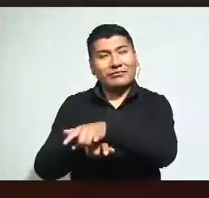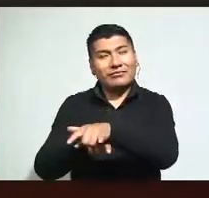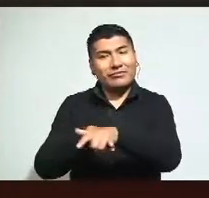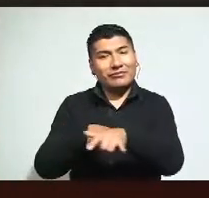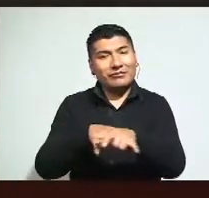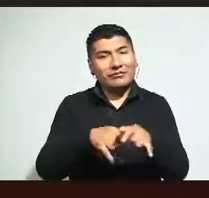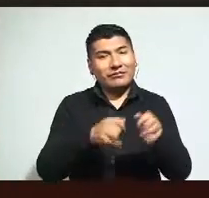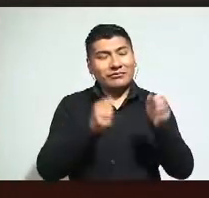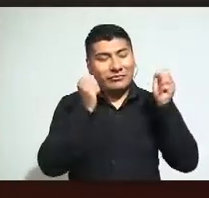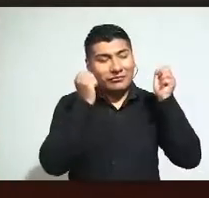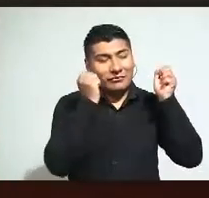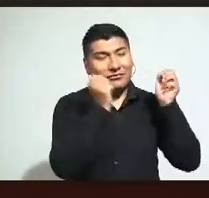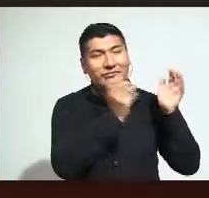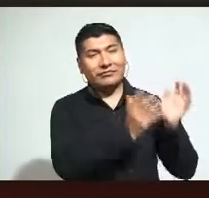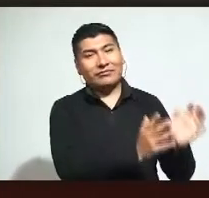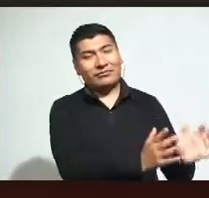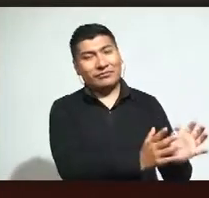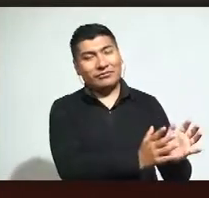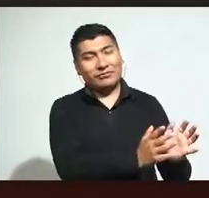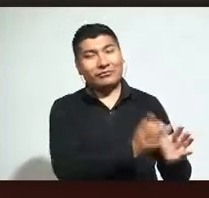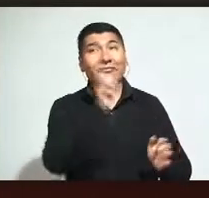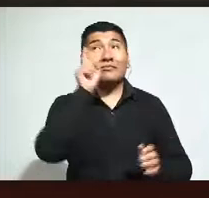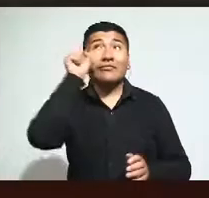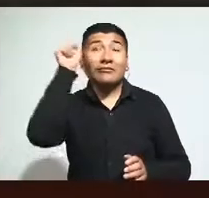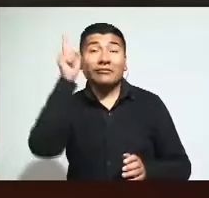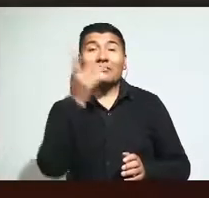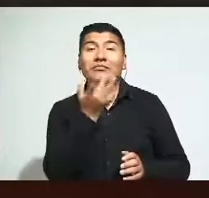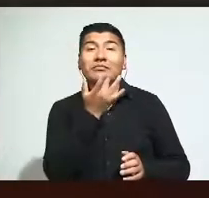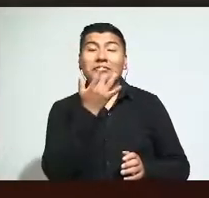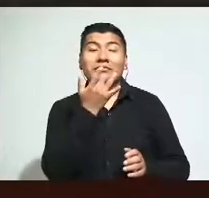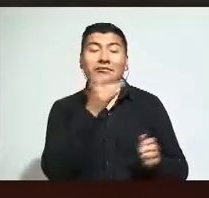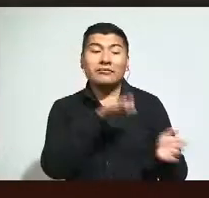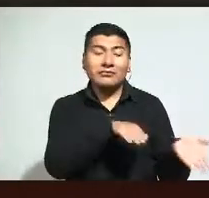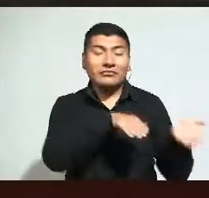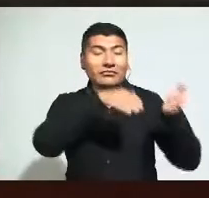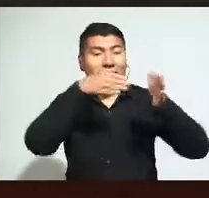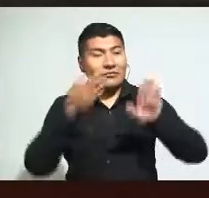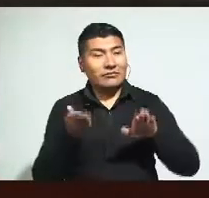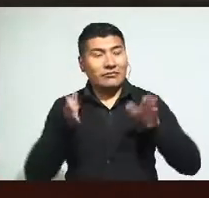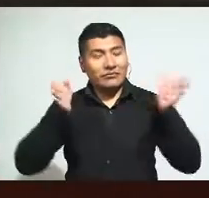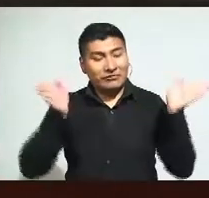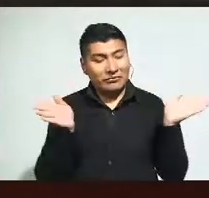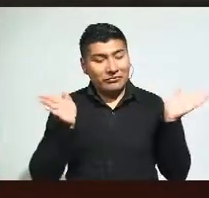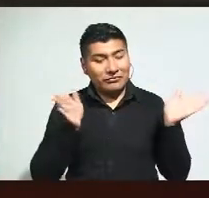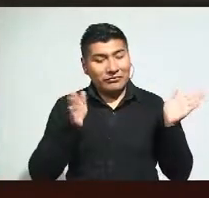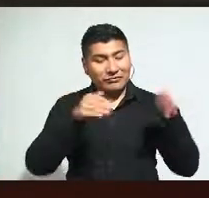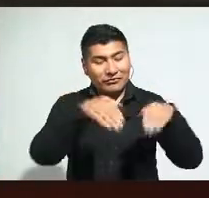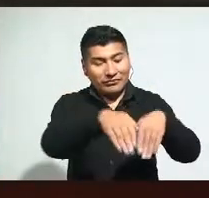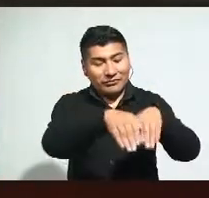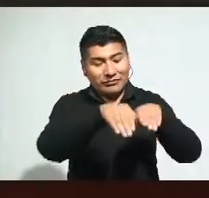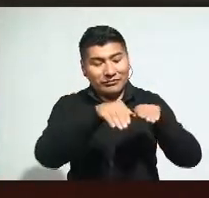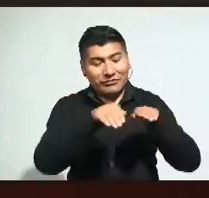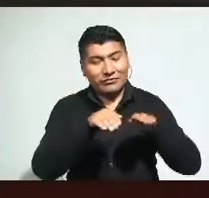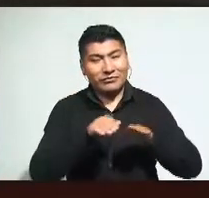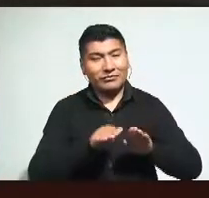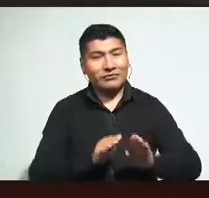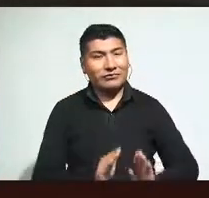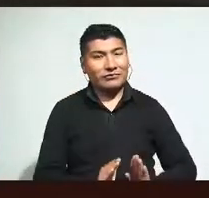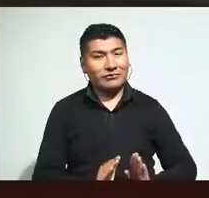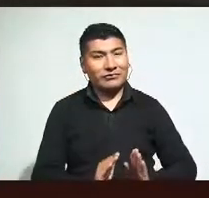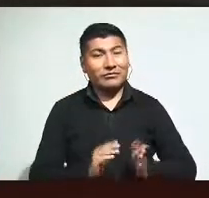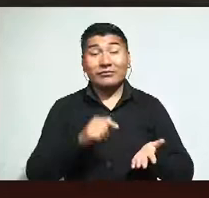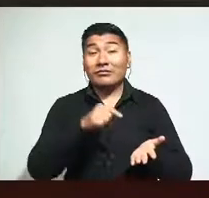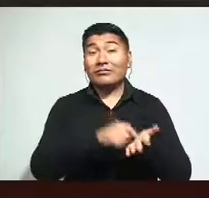abandono probó la muerte el sepulcro de esta forma